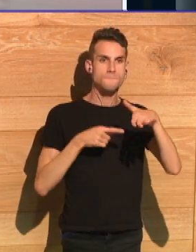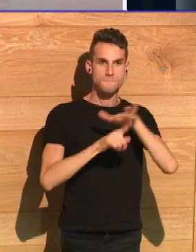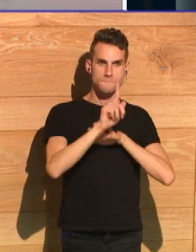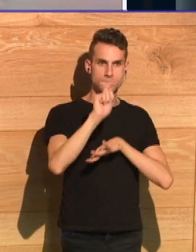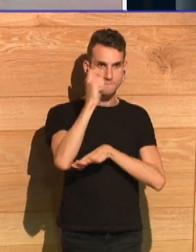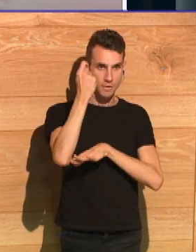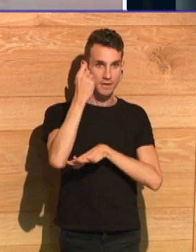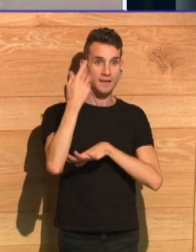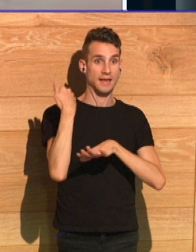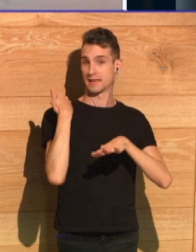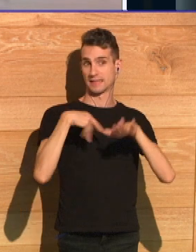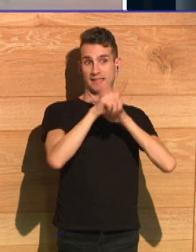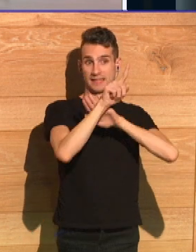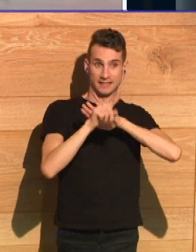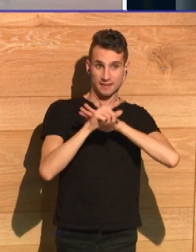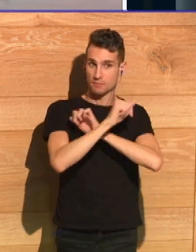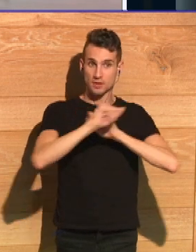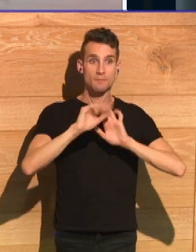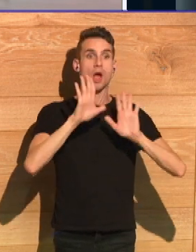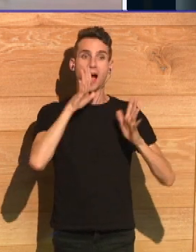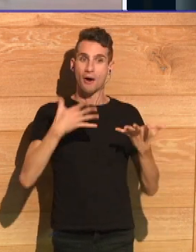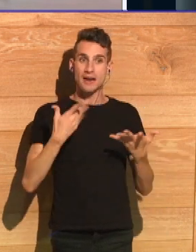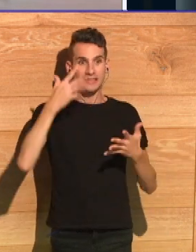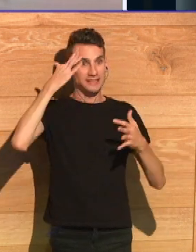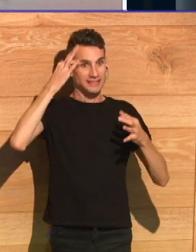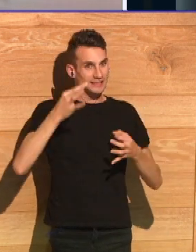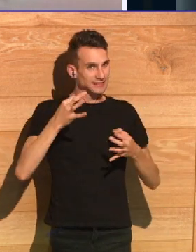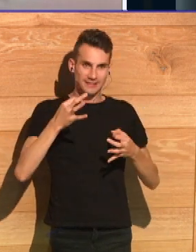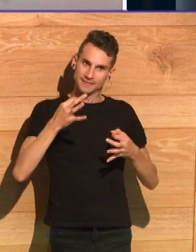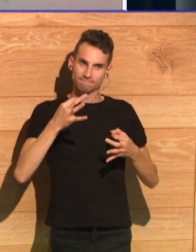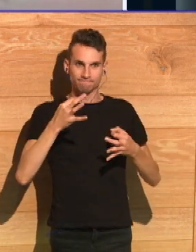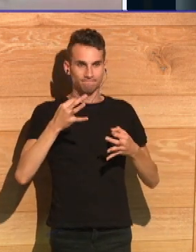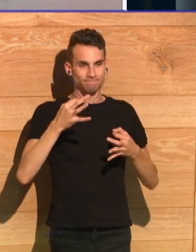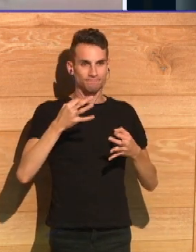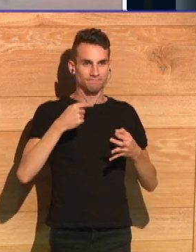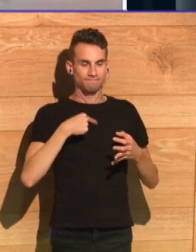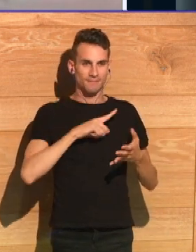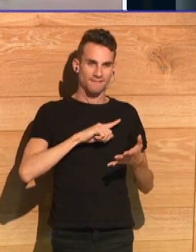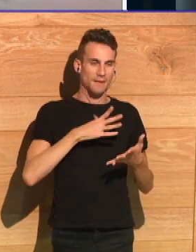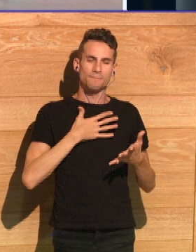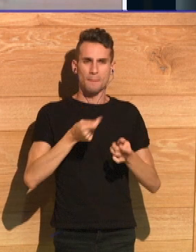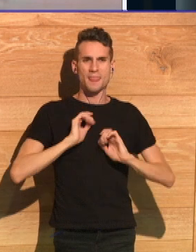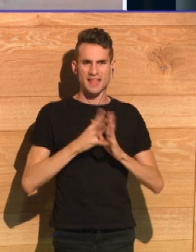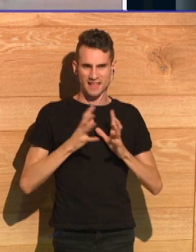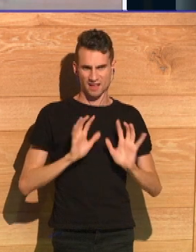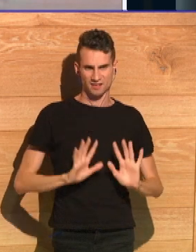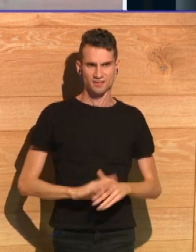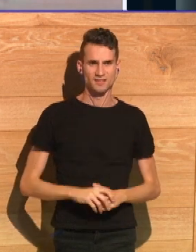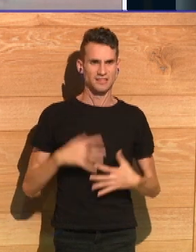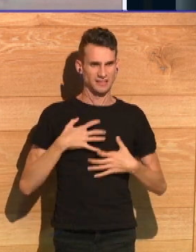atrás, pero ya no estoy tan segura de ello. Me siento, es algo que me genera mucha ansiedad en este